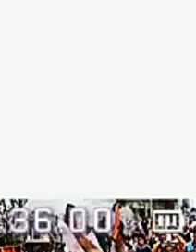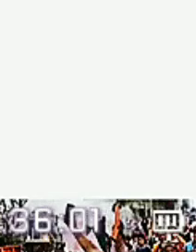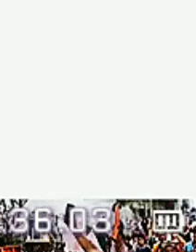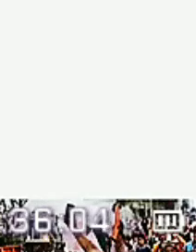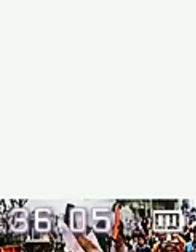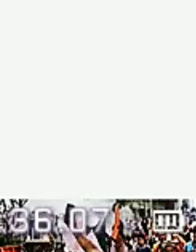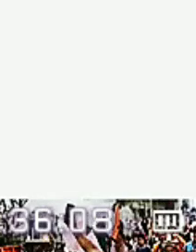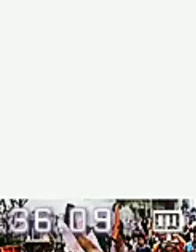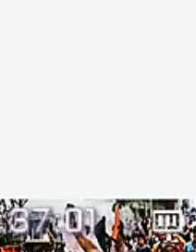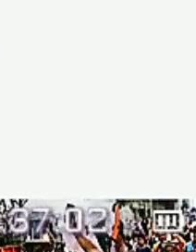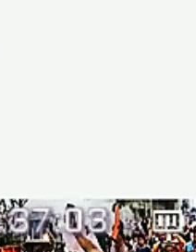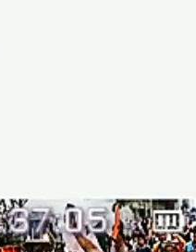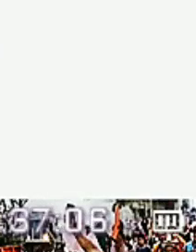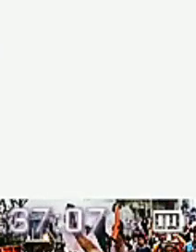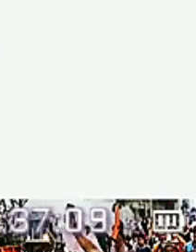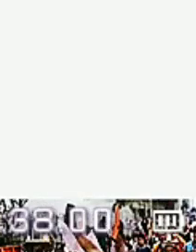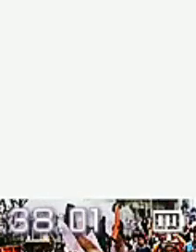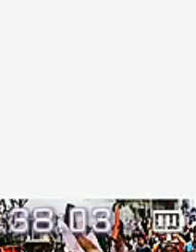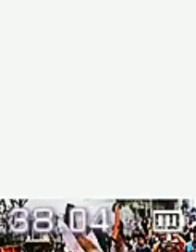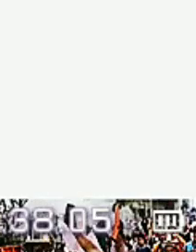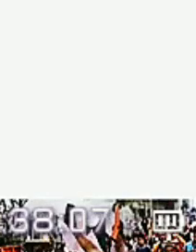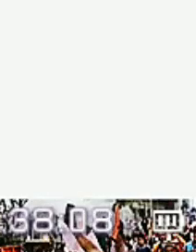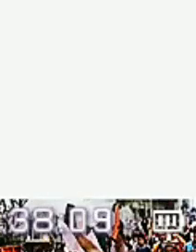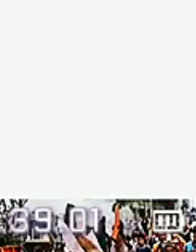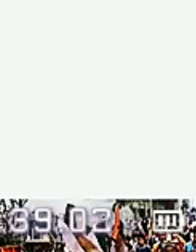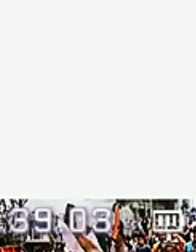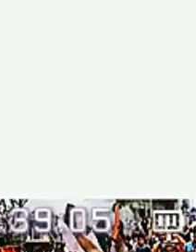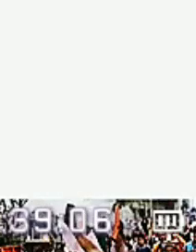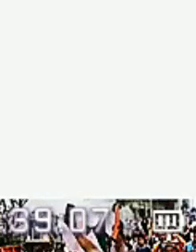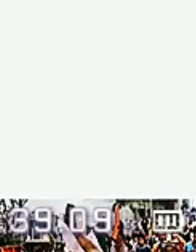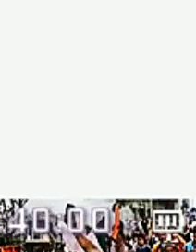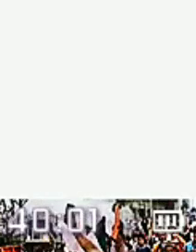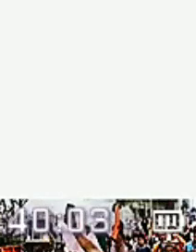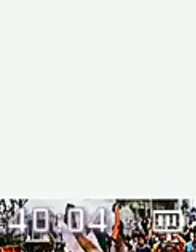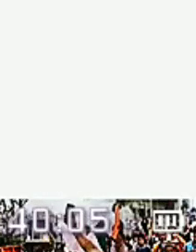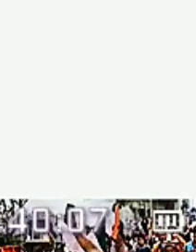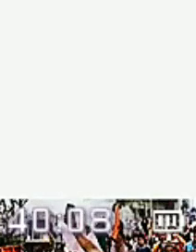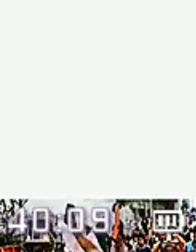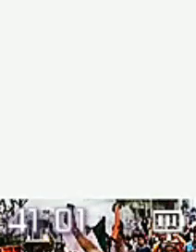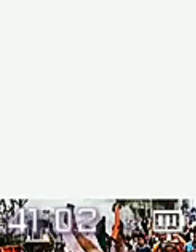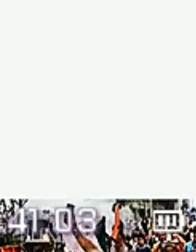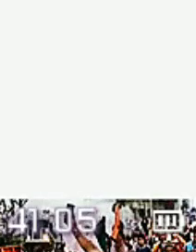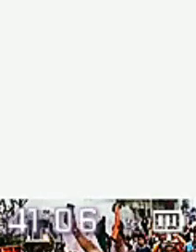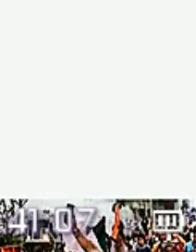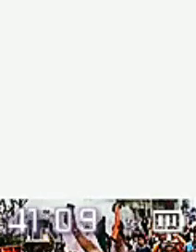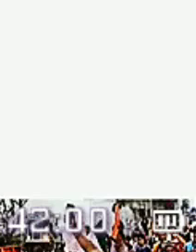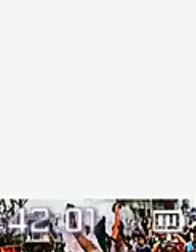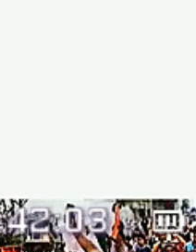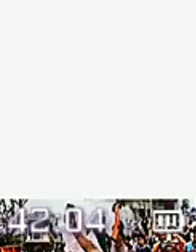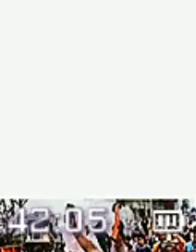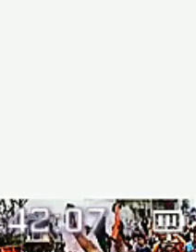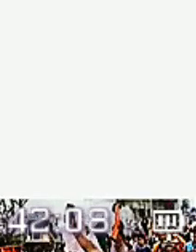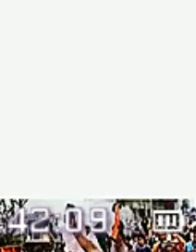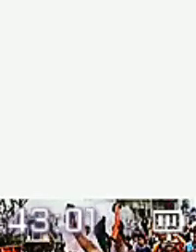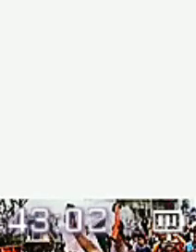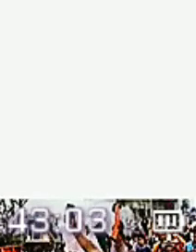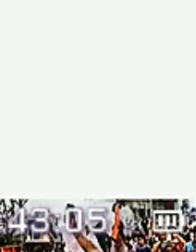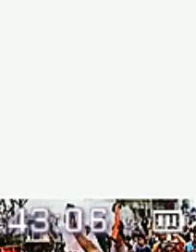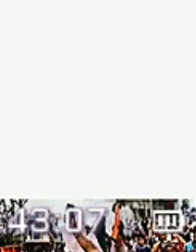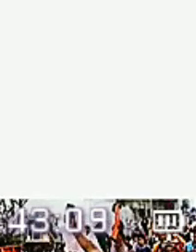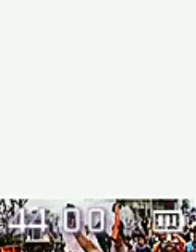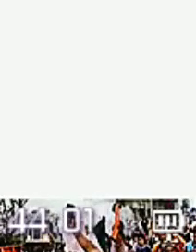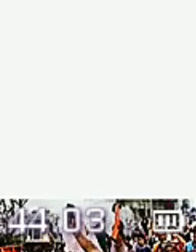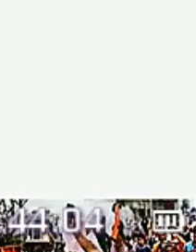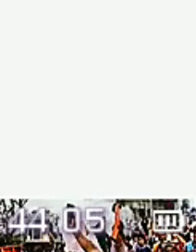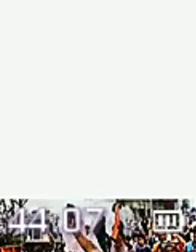que darles acompañamientos para inhibir la corrupción y asesorarlos en toda la parte normativa